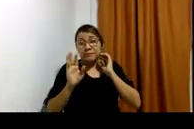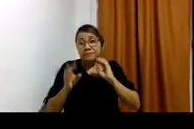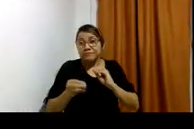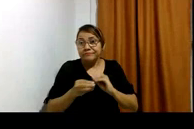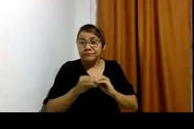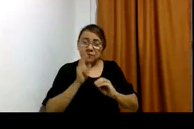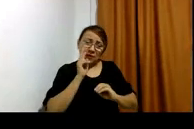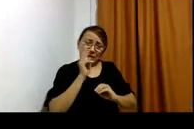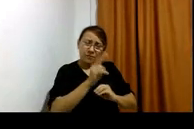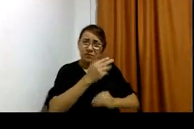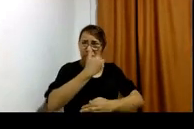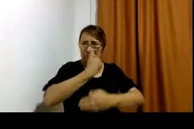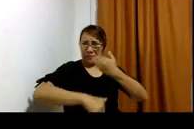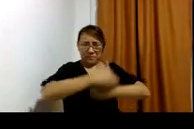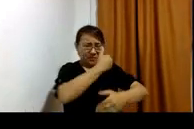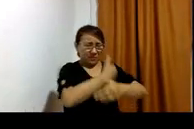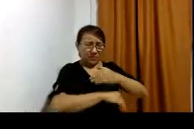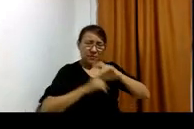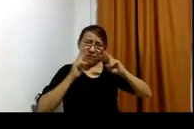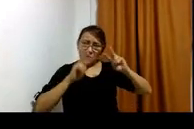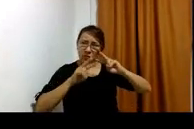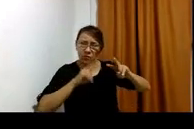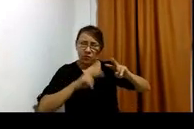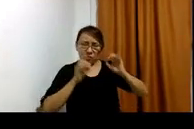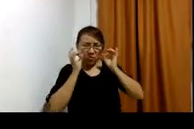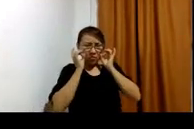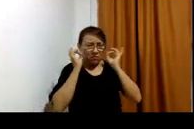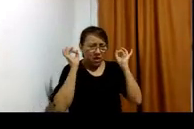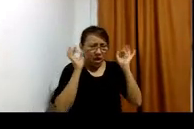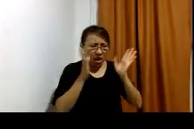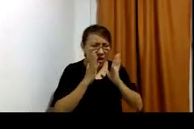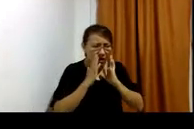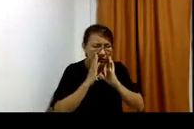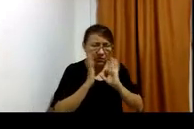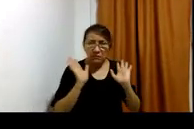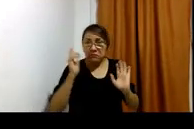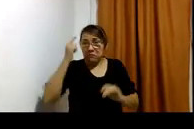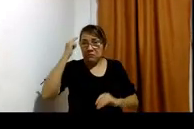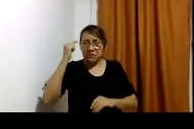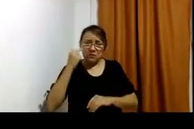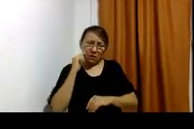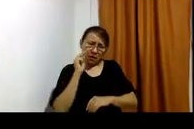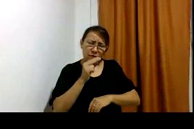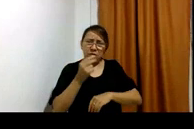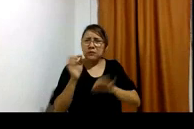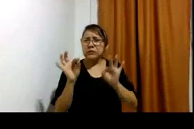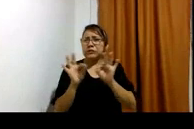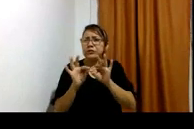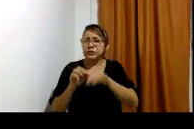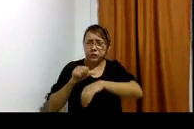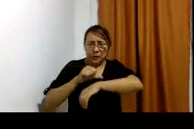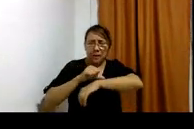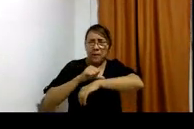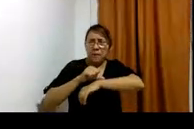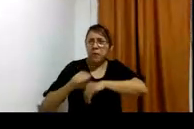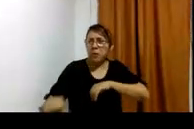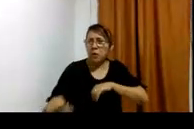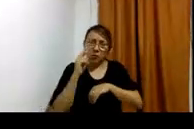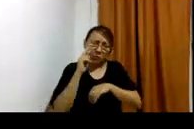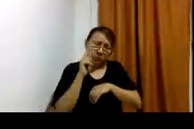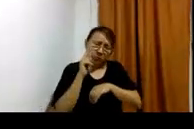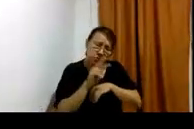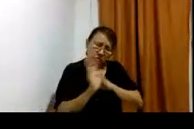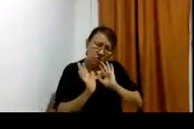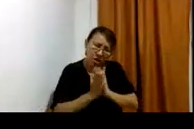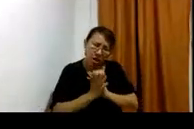por simple vista decimos, no, es un simple cortón, es una cortadita. O empeoramos o con un